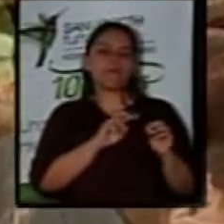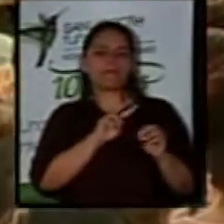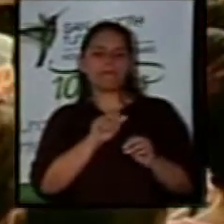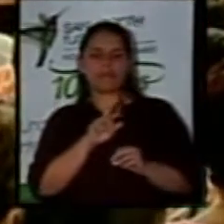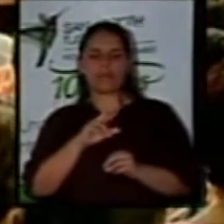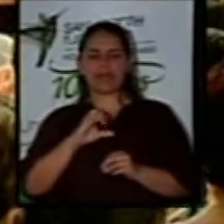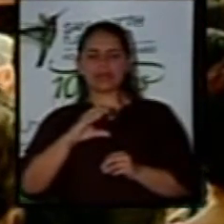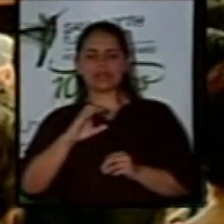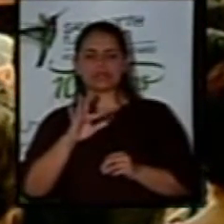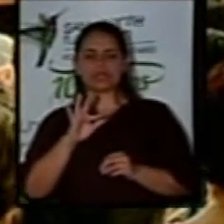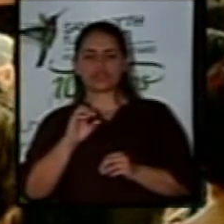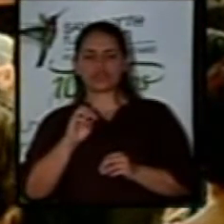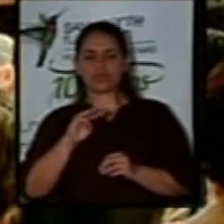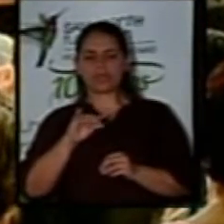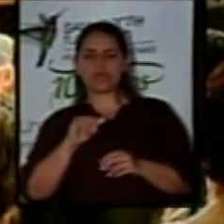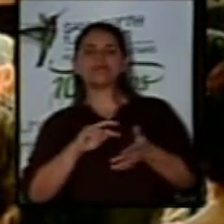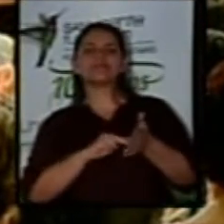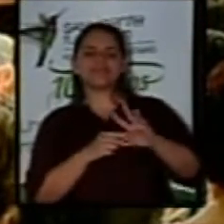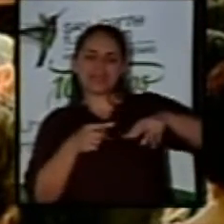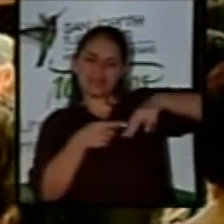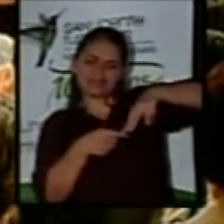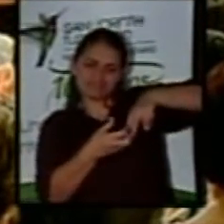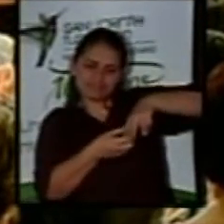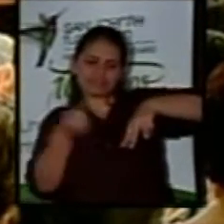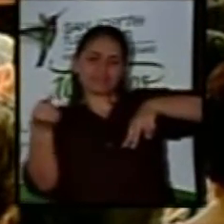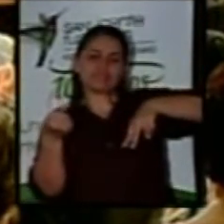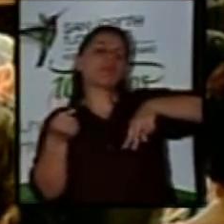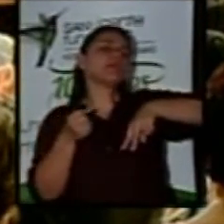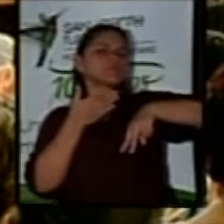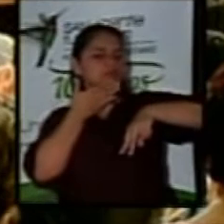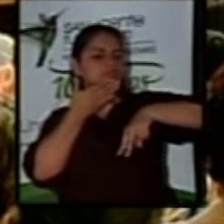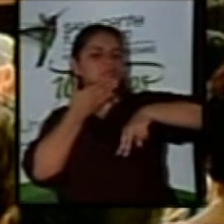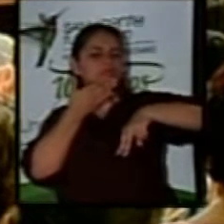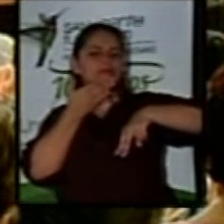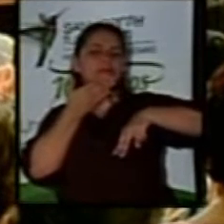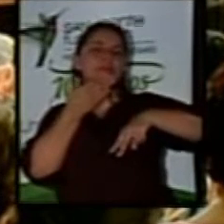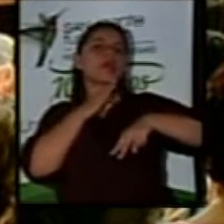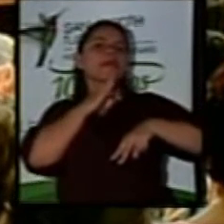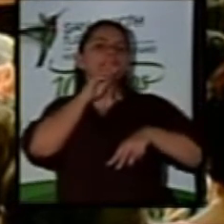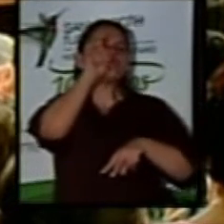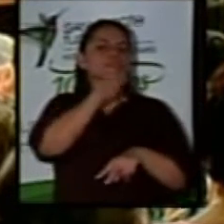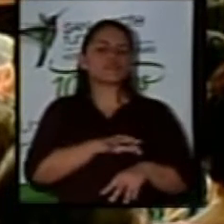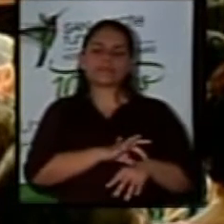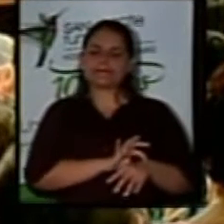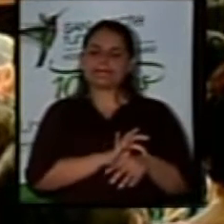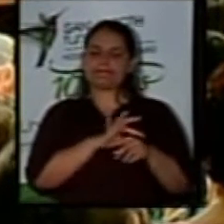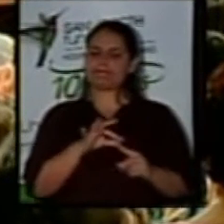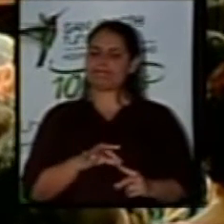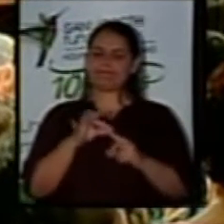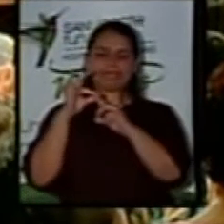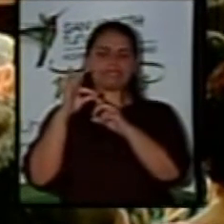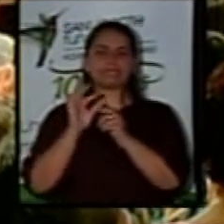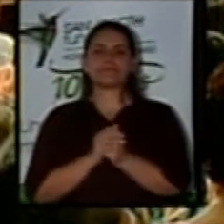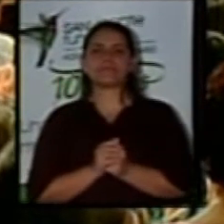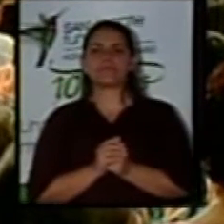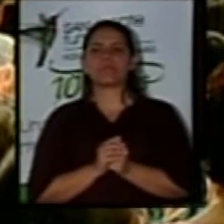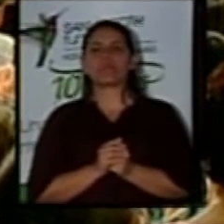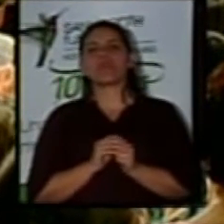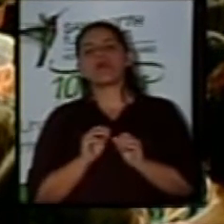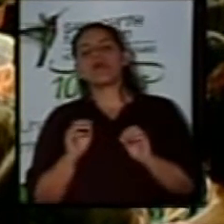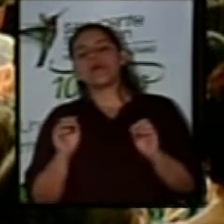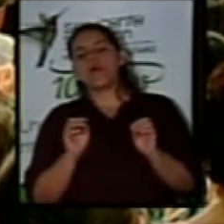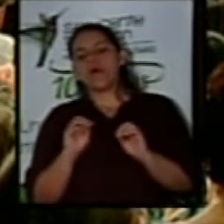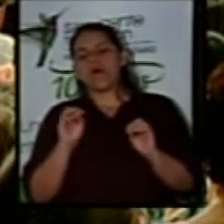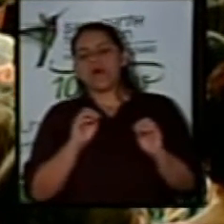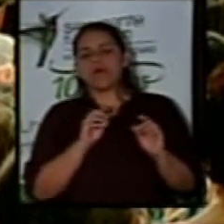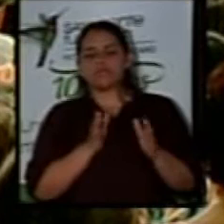dilatan, o varicectomías de otras venas, como les dije, por médicos especializados en el tema. O también